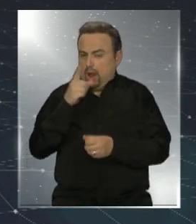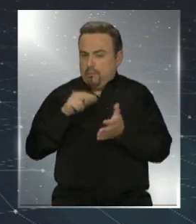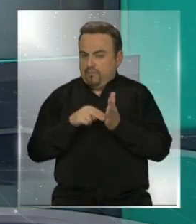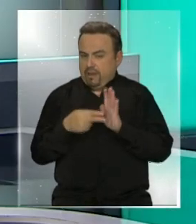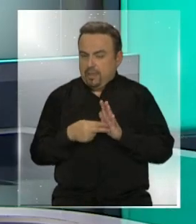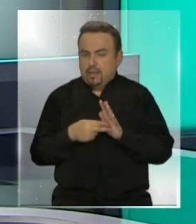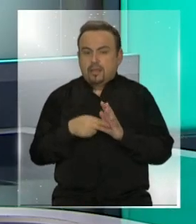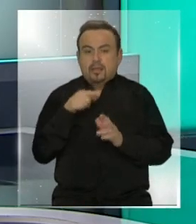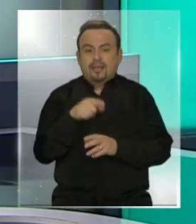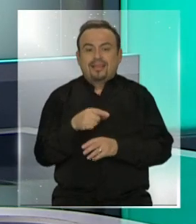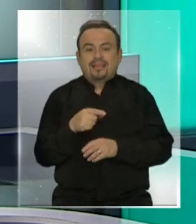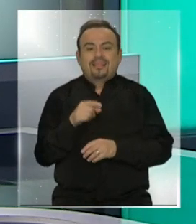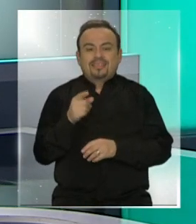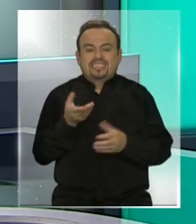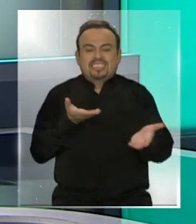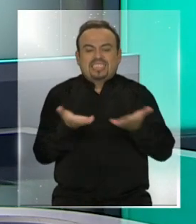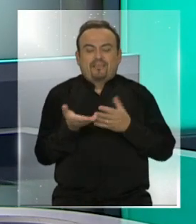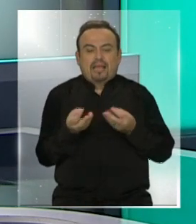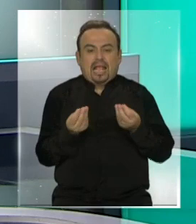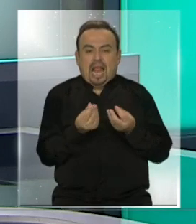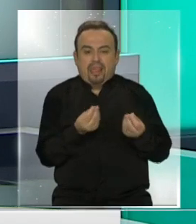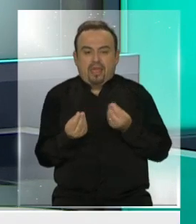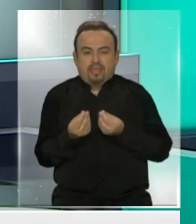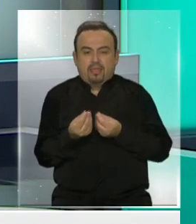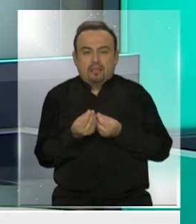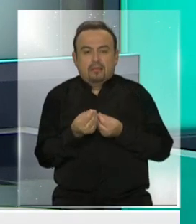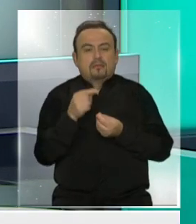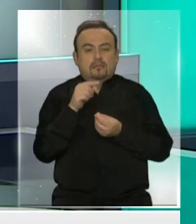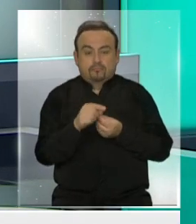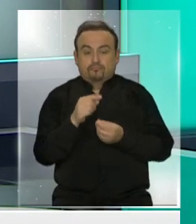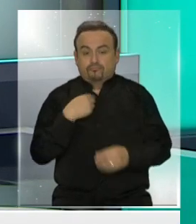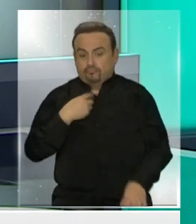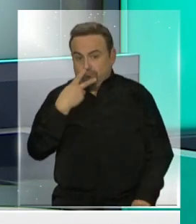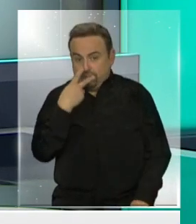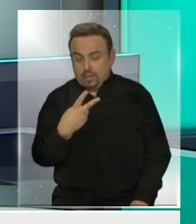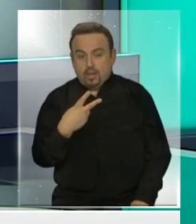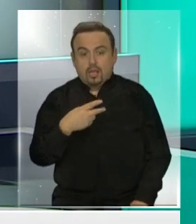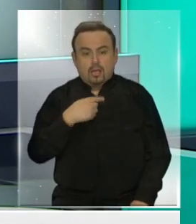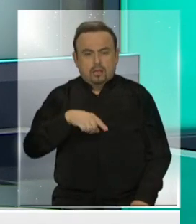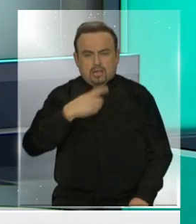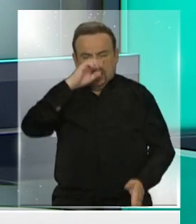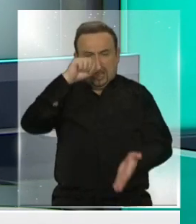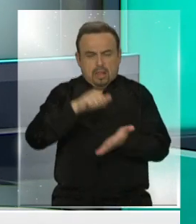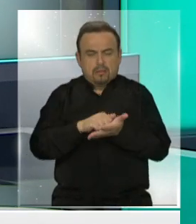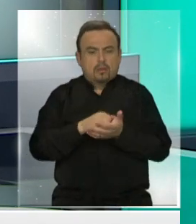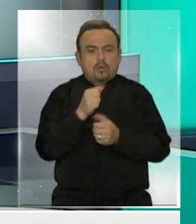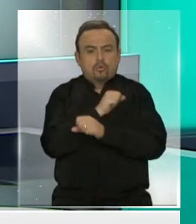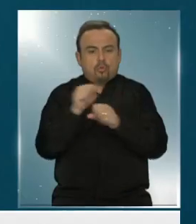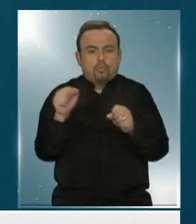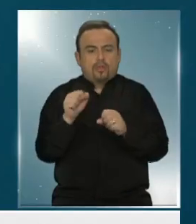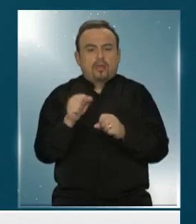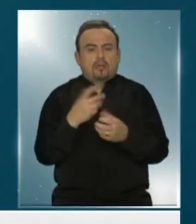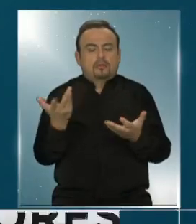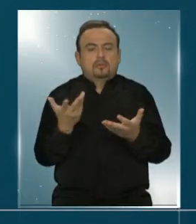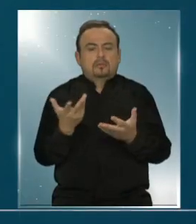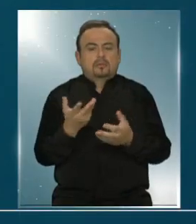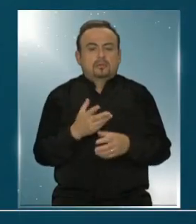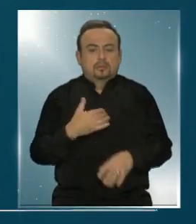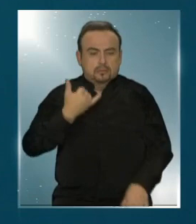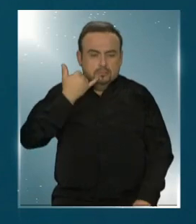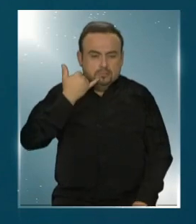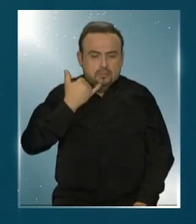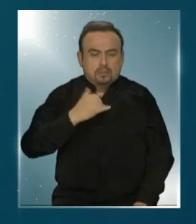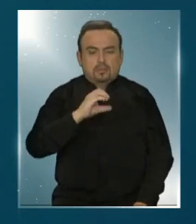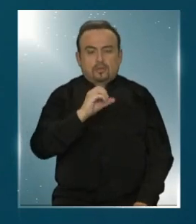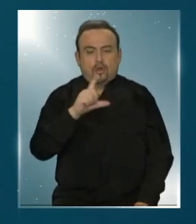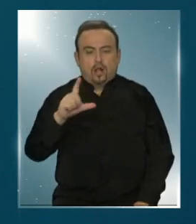problemas con la calidad del servicio que hemos visto que también los consumidores reclaman que no pueden acceder a las plataformas los call center y por tanto